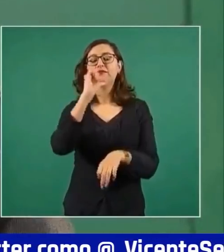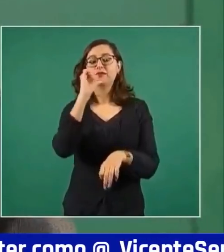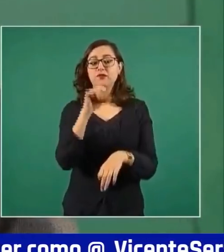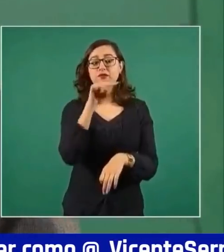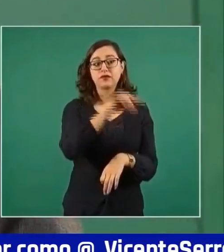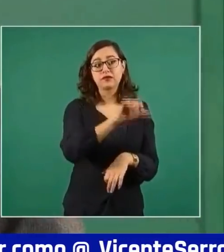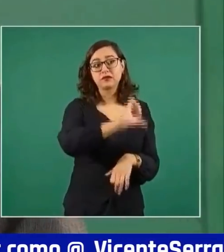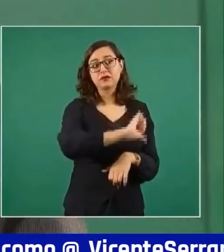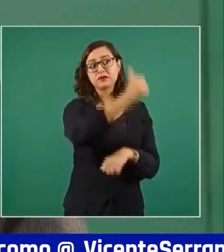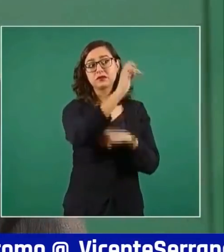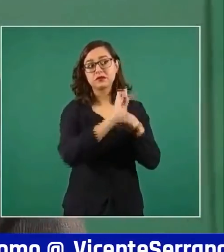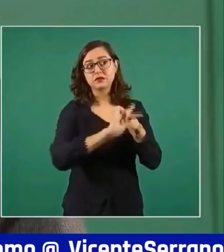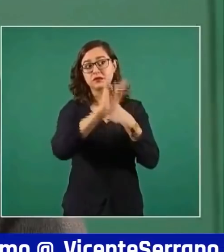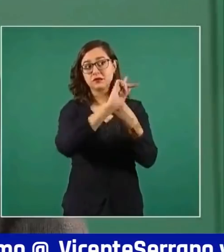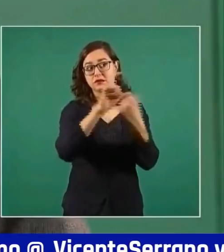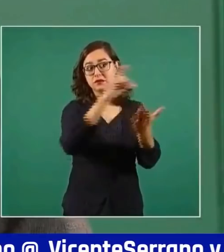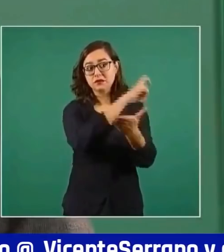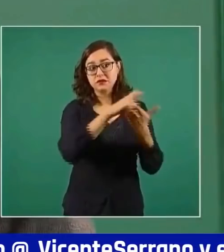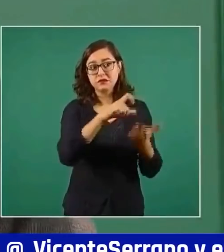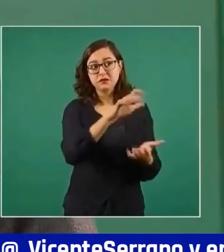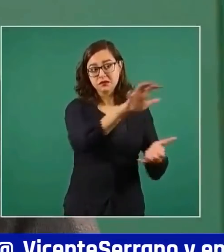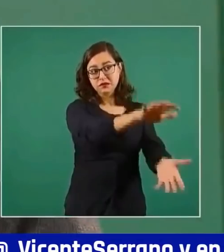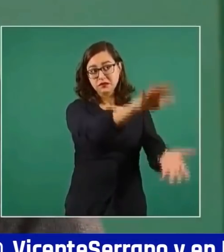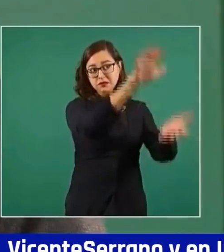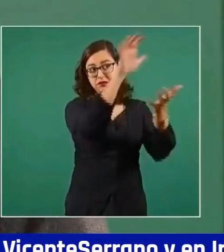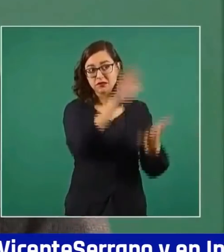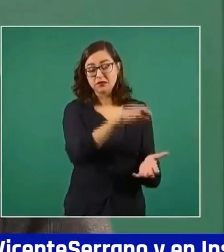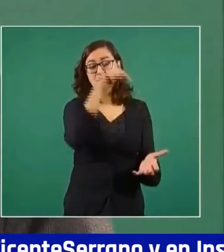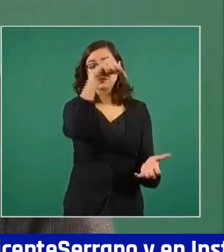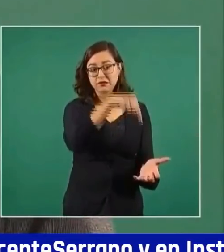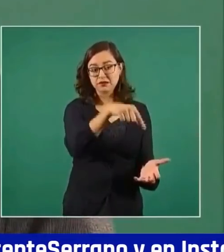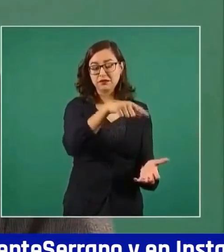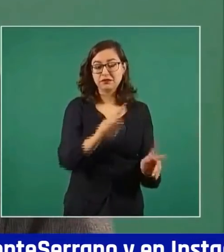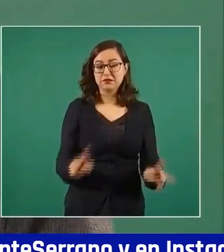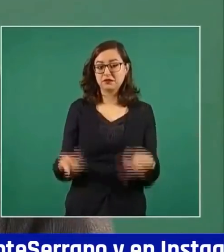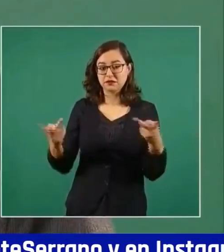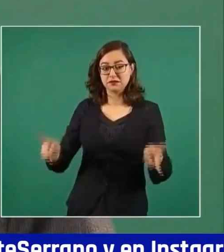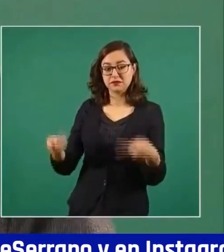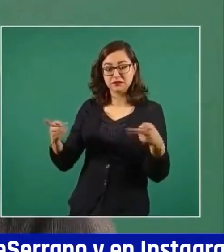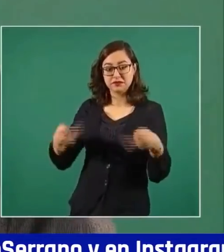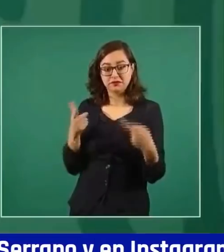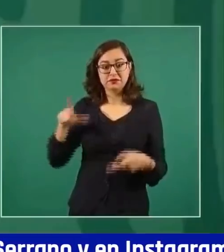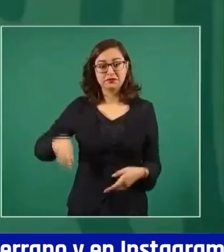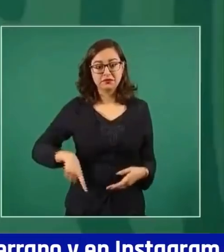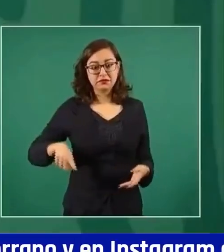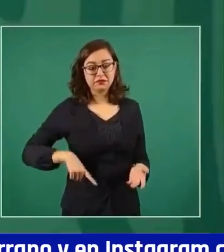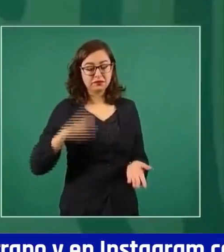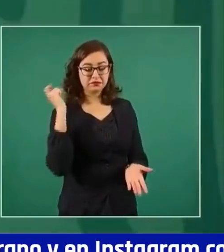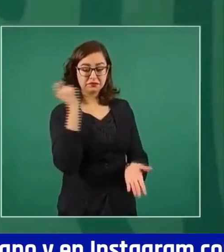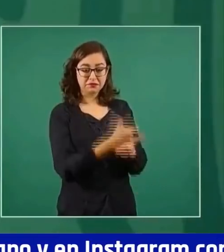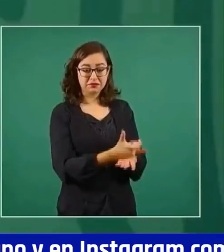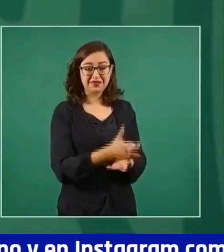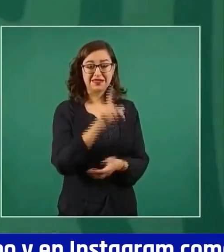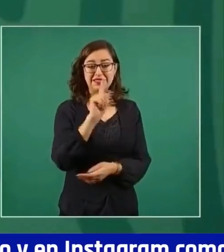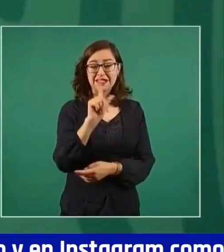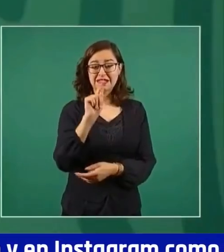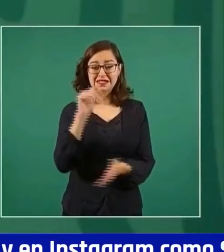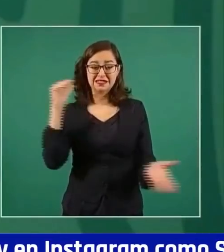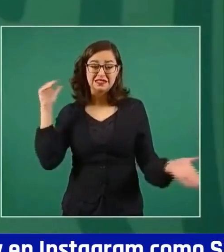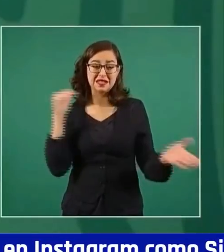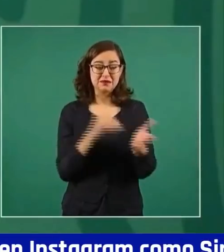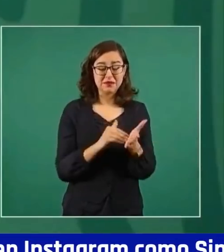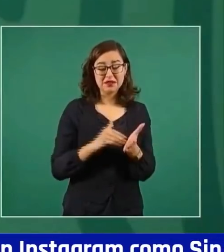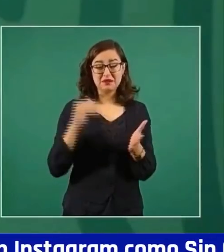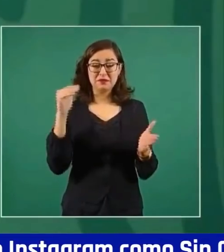vendían 70,000 millones de pesos. Y de esas 10,